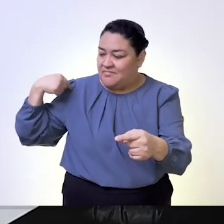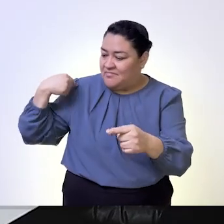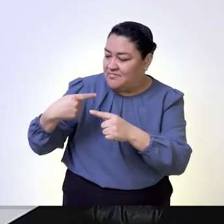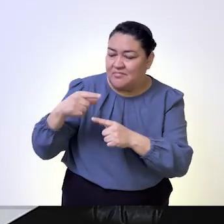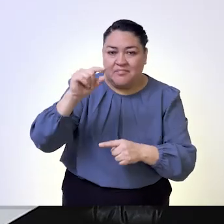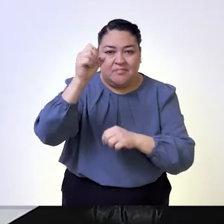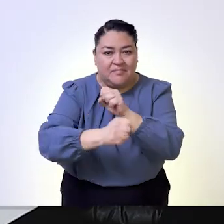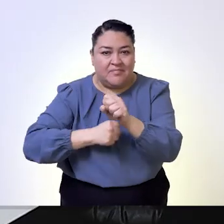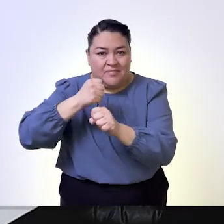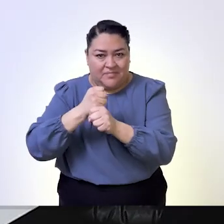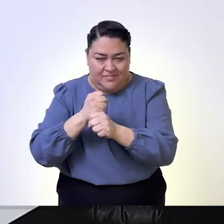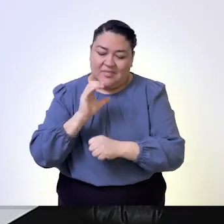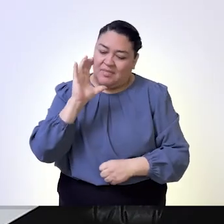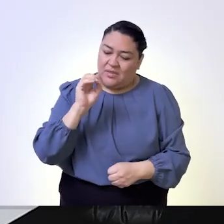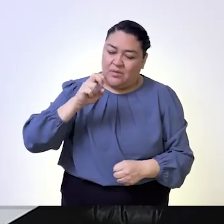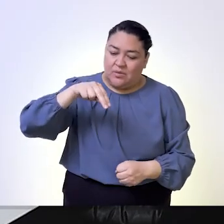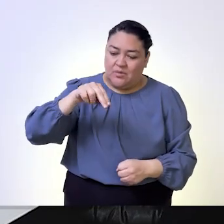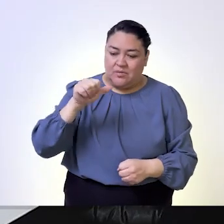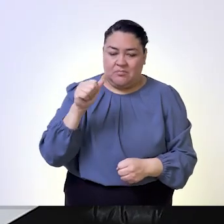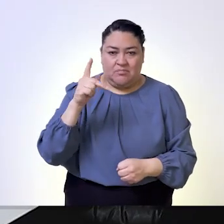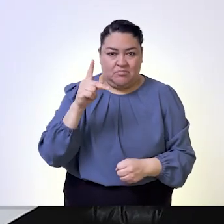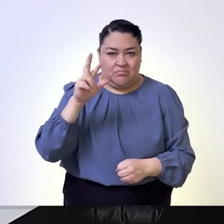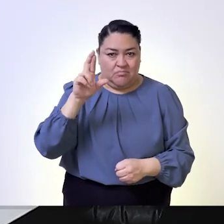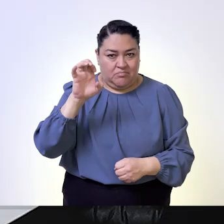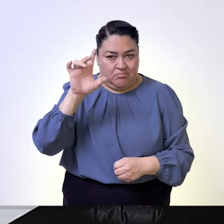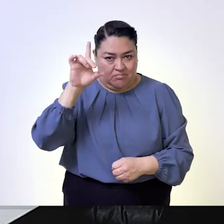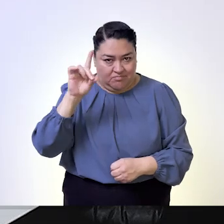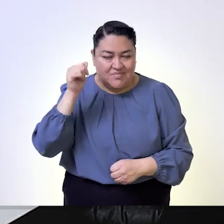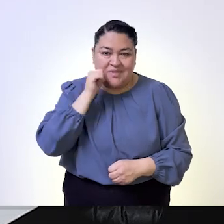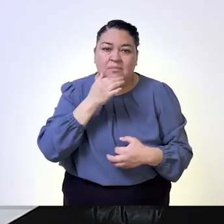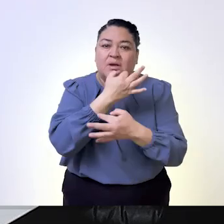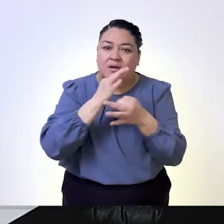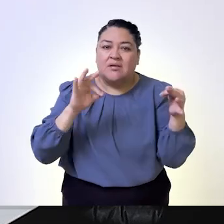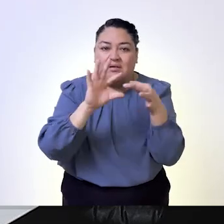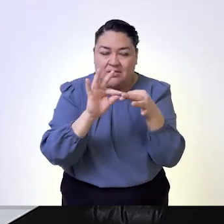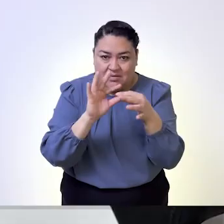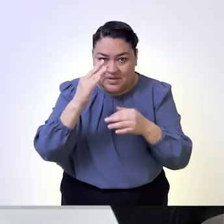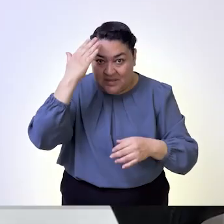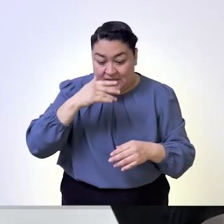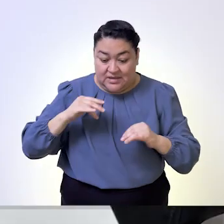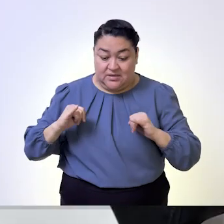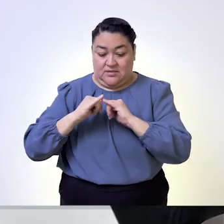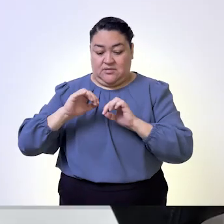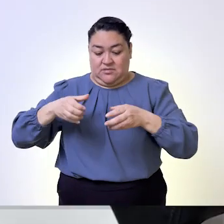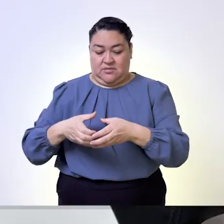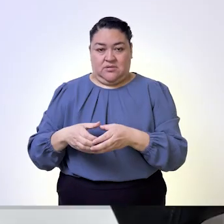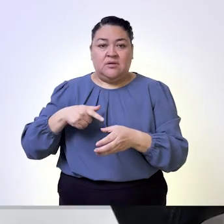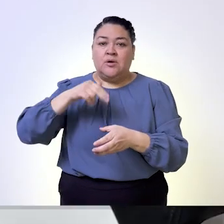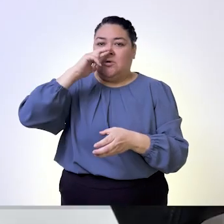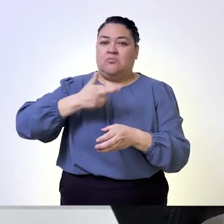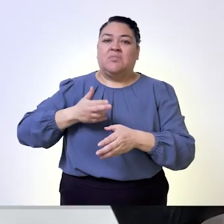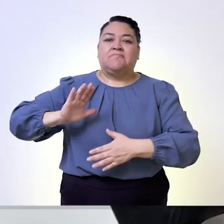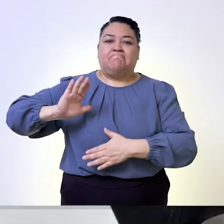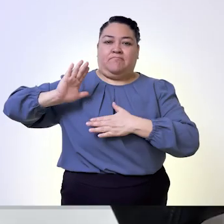20 años de existencia del CONAPRED, no sin antes reiterar justamente el compromiso de esta institución de